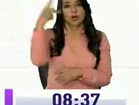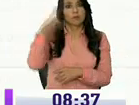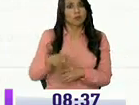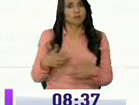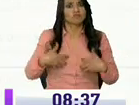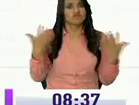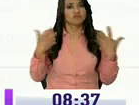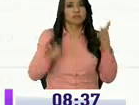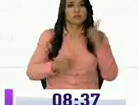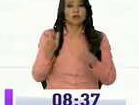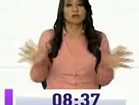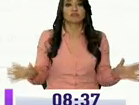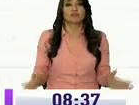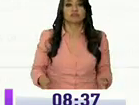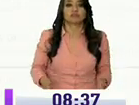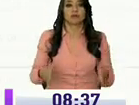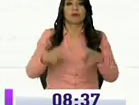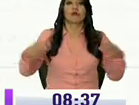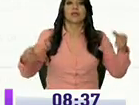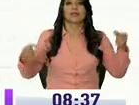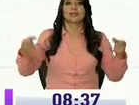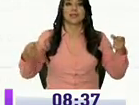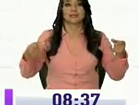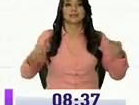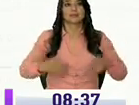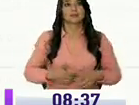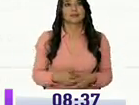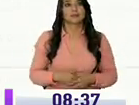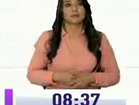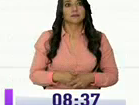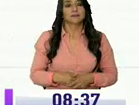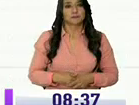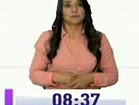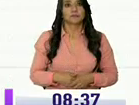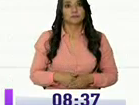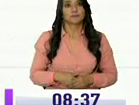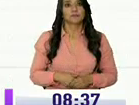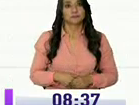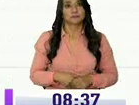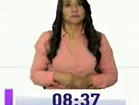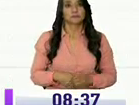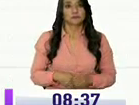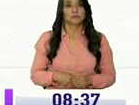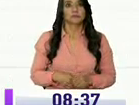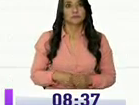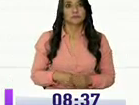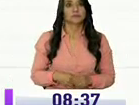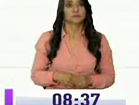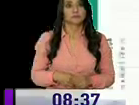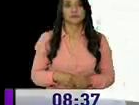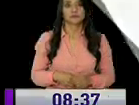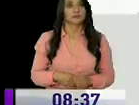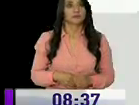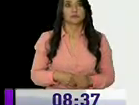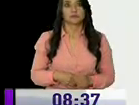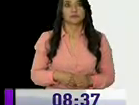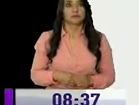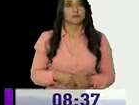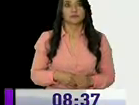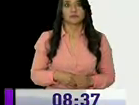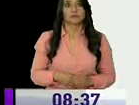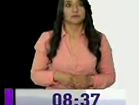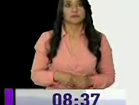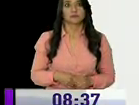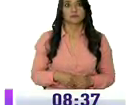Allá es el cierre por las volquetas también, transporte pesado que se ha tomado la vía. Increíble, no, lamentablemente,